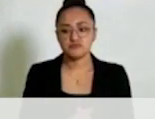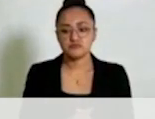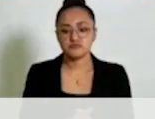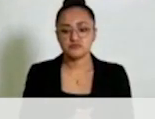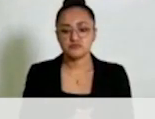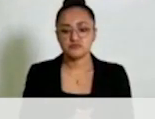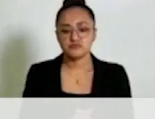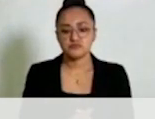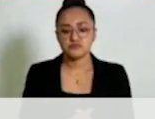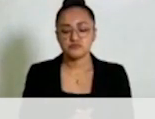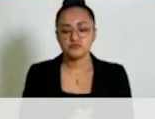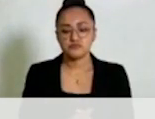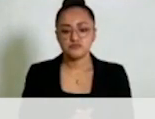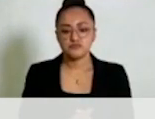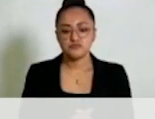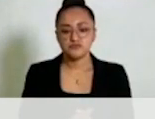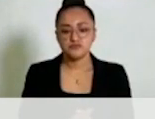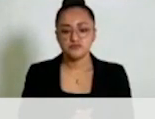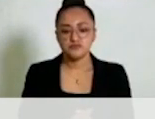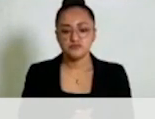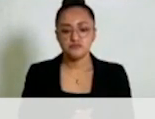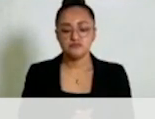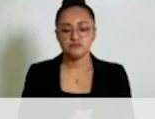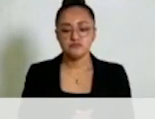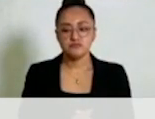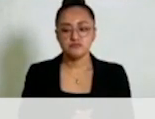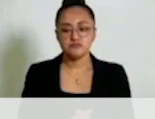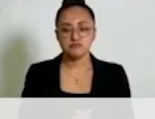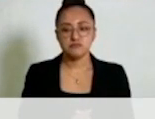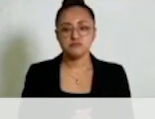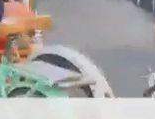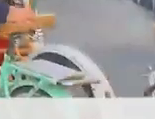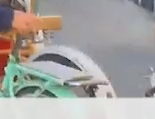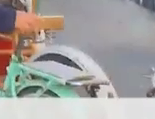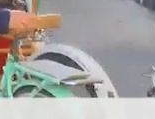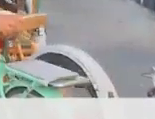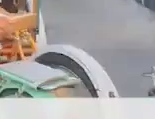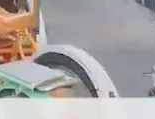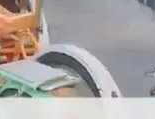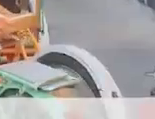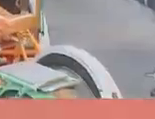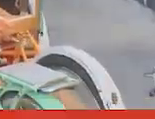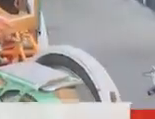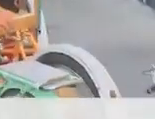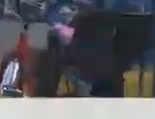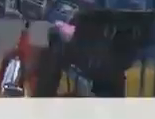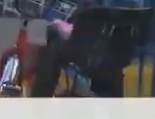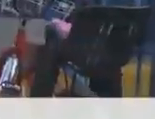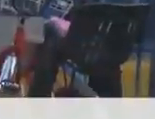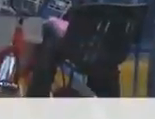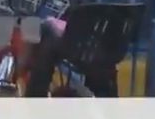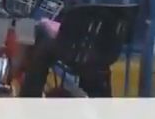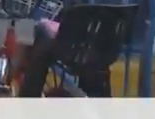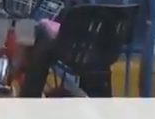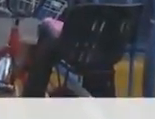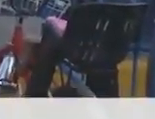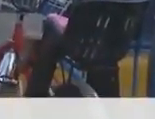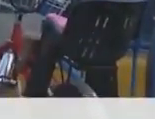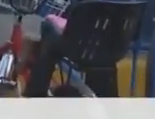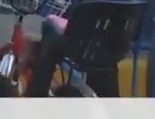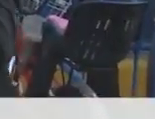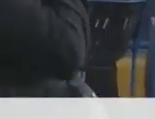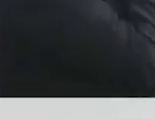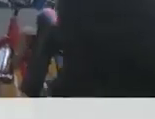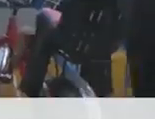copetes en cada una de las medidas. Finalmente, descartó que en Puebla se reanuden las clases